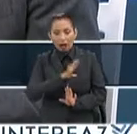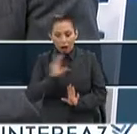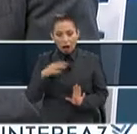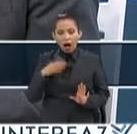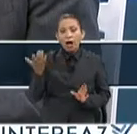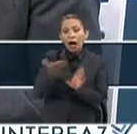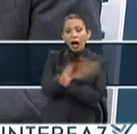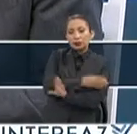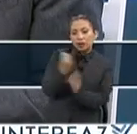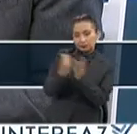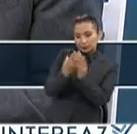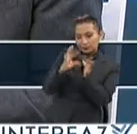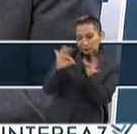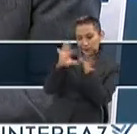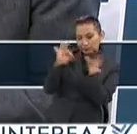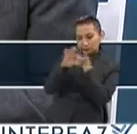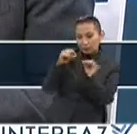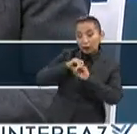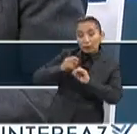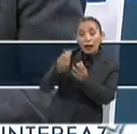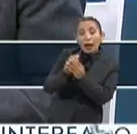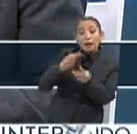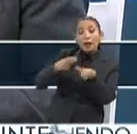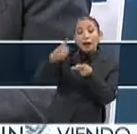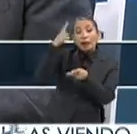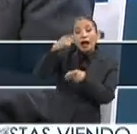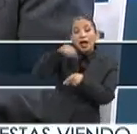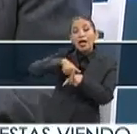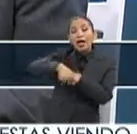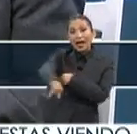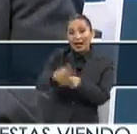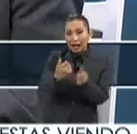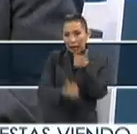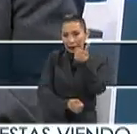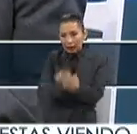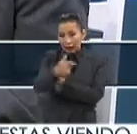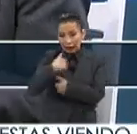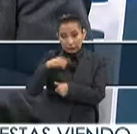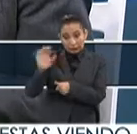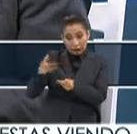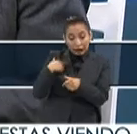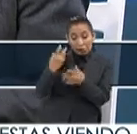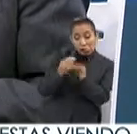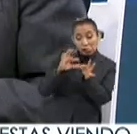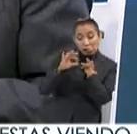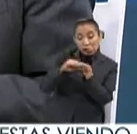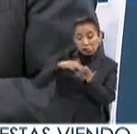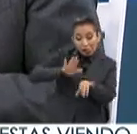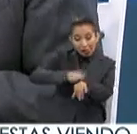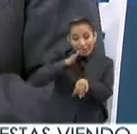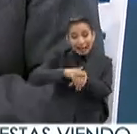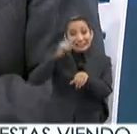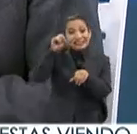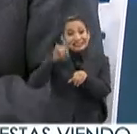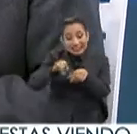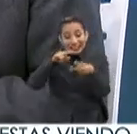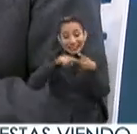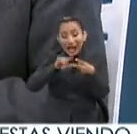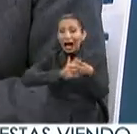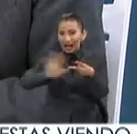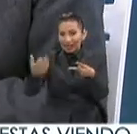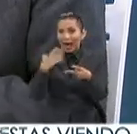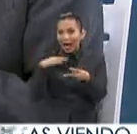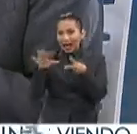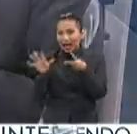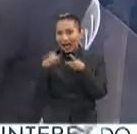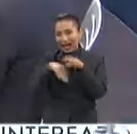formación propedéutica para irlo preparando para la modalidad. Entonces, tiene que aprobarla. Si no la aprueba, tampoco ingresa a la UNAM.